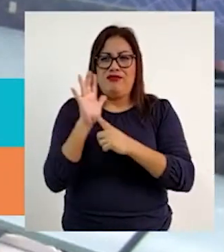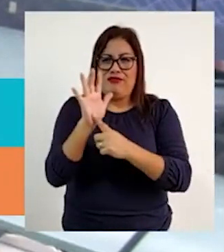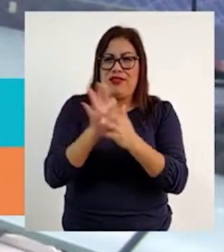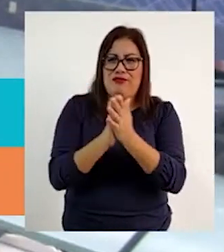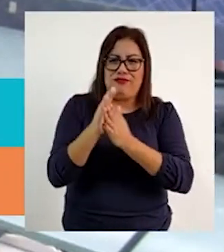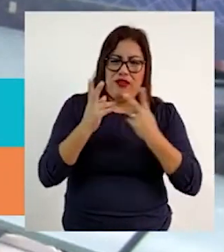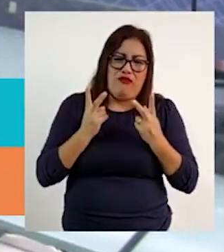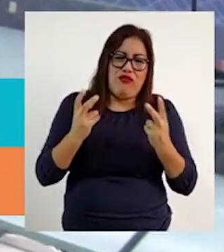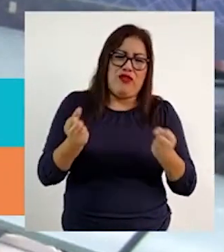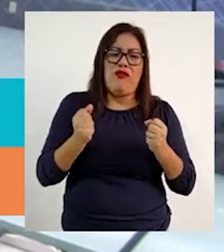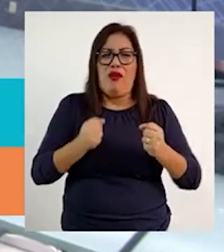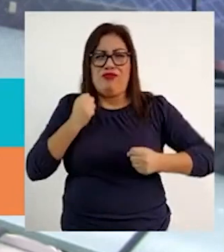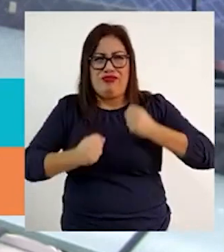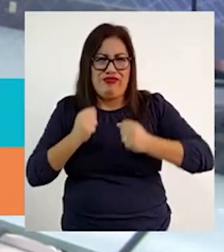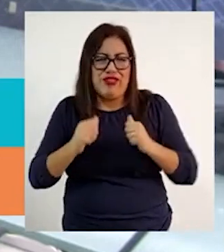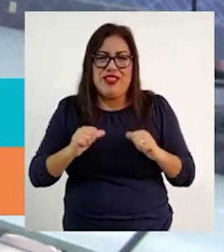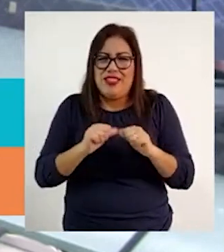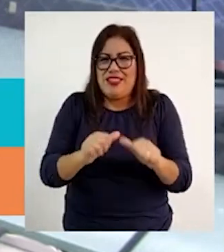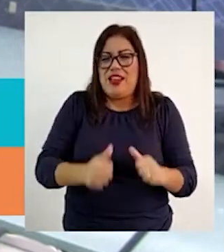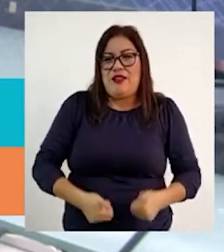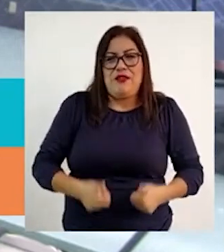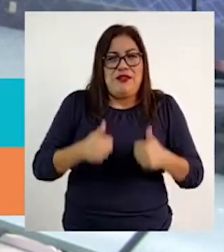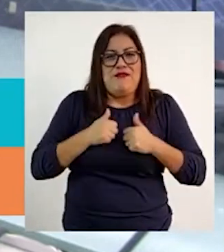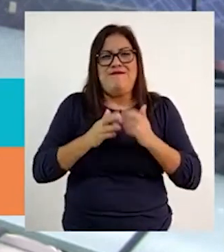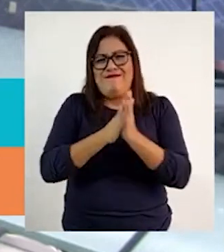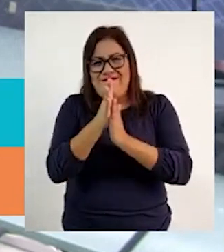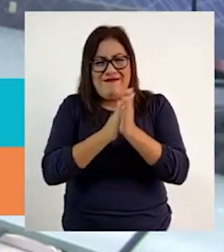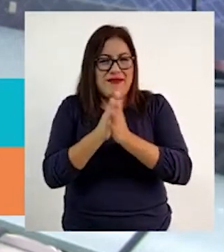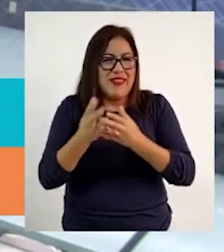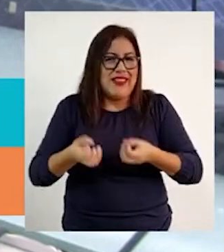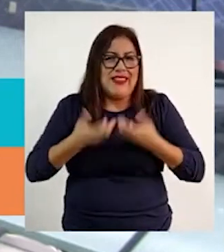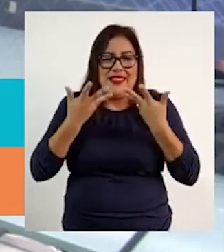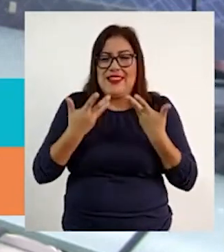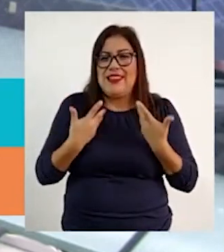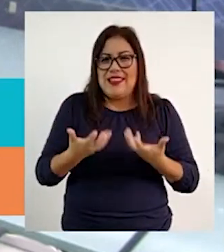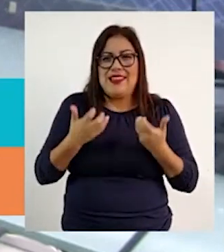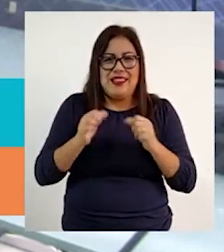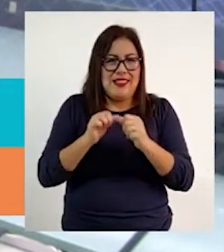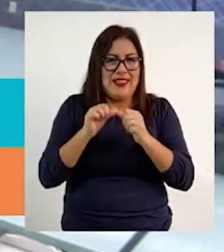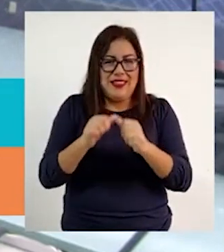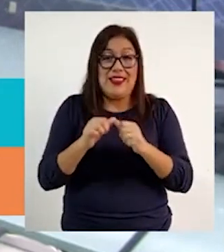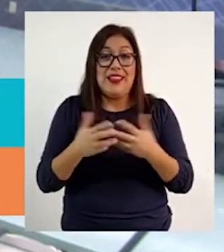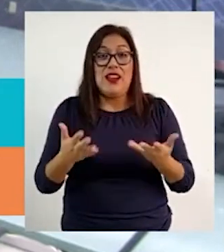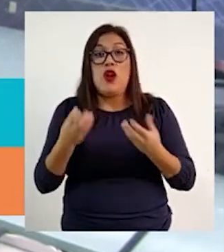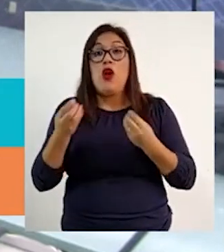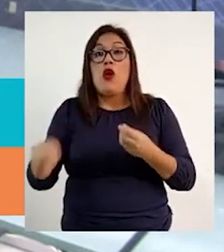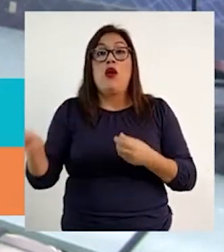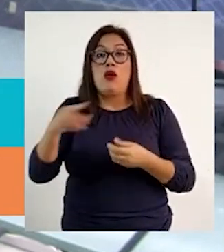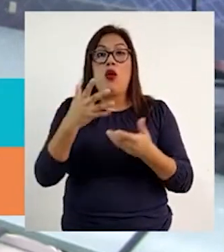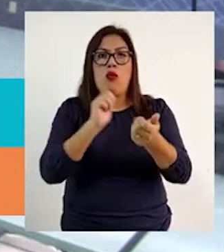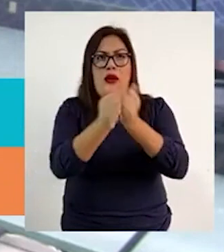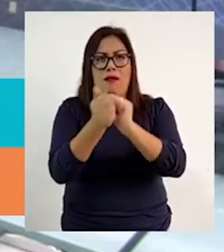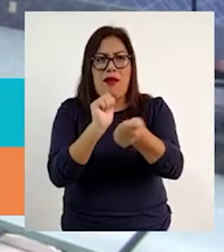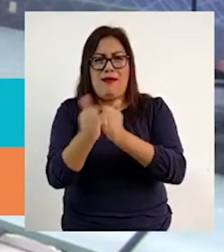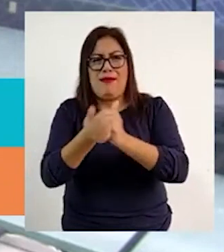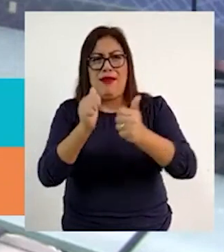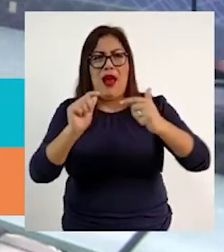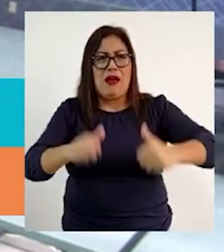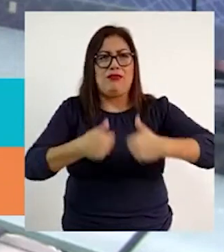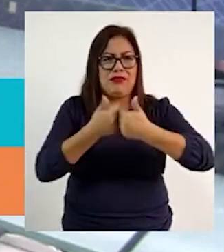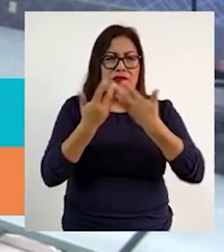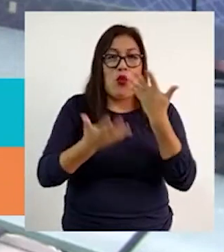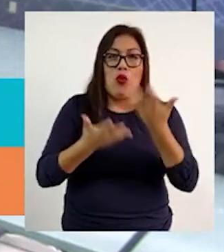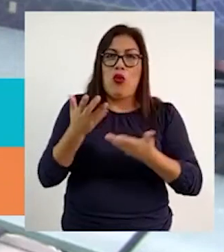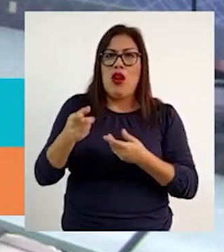que mucha gente vio con admiración cómo se enfrentaron, cómo competían, qué tal ímpetu que